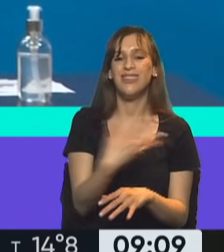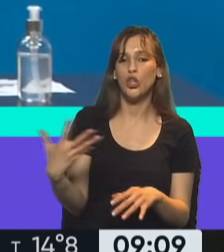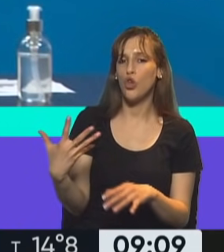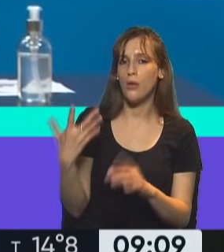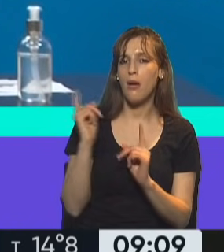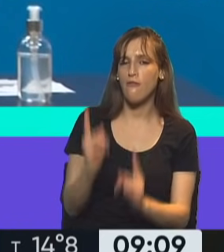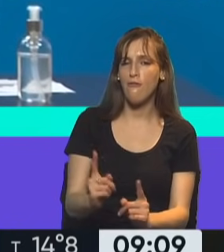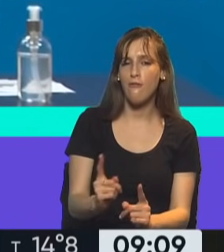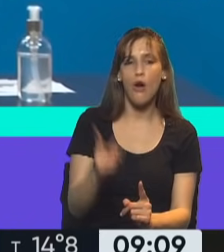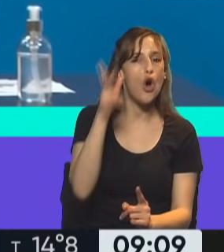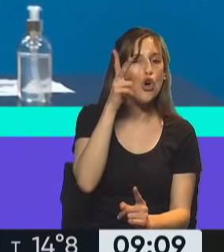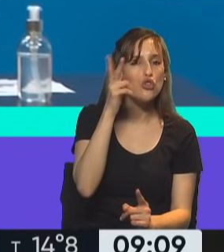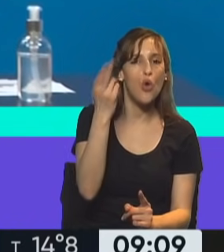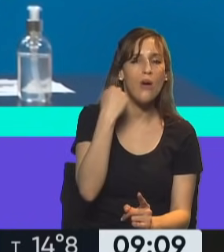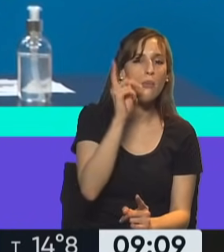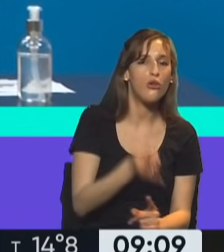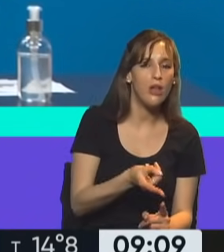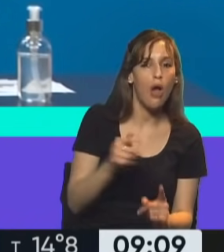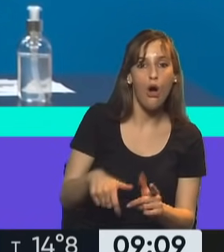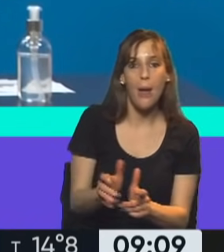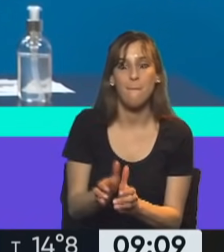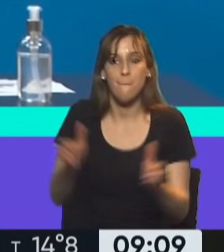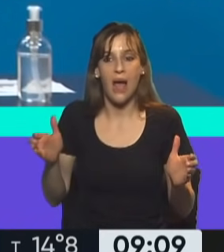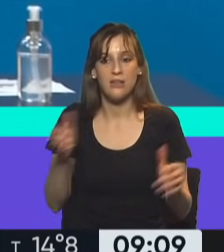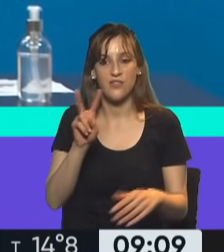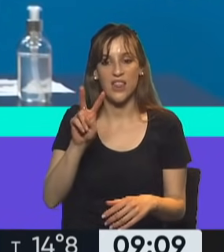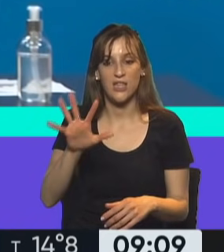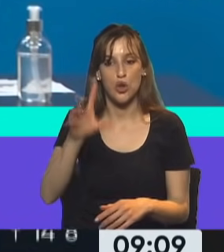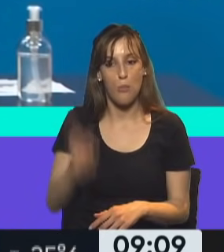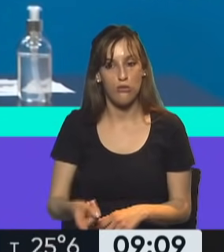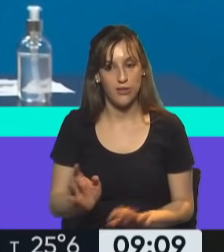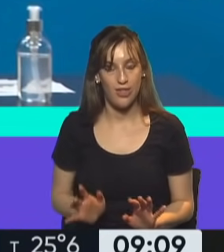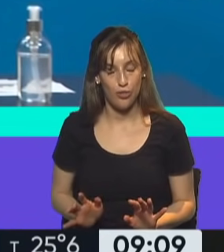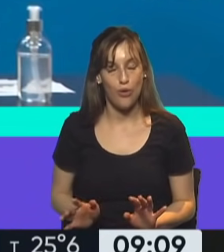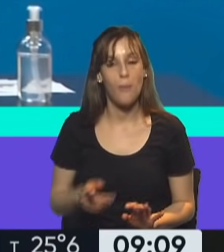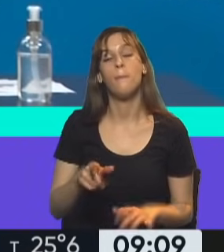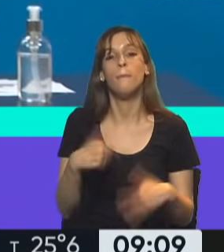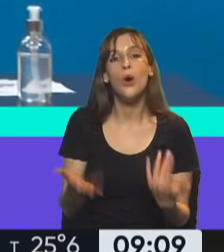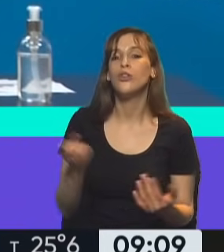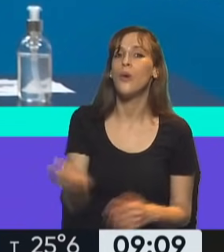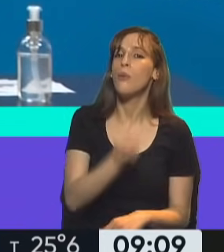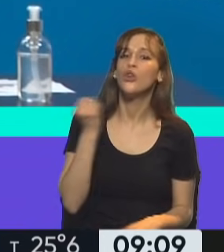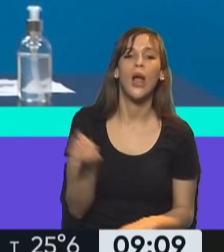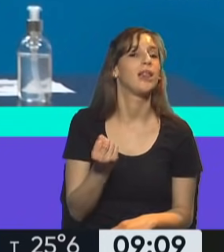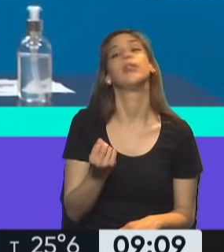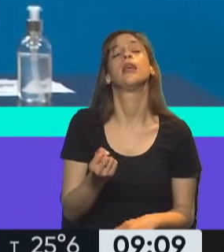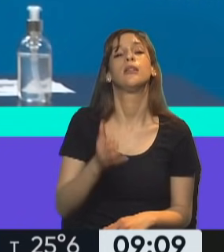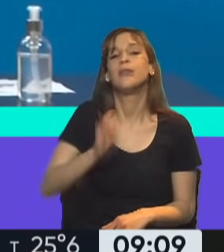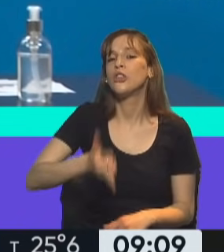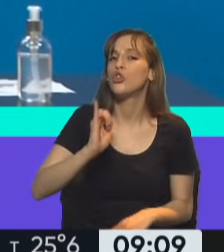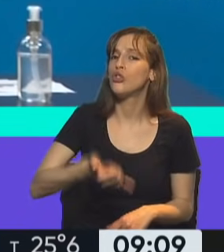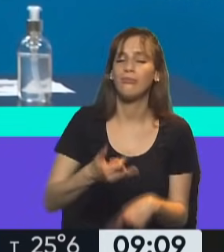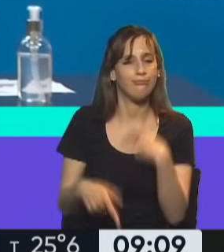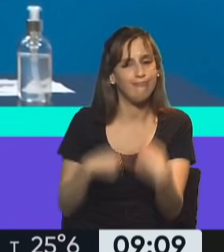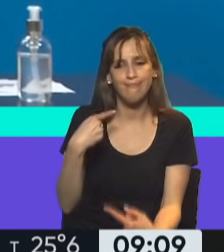9% al 20-25%. Este es el motivo por el cual es muy importante avanzar fuertemente con la vacunación